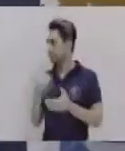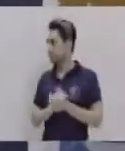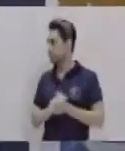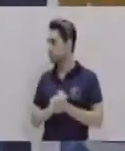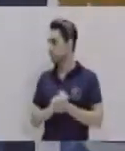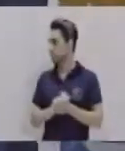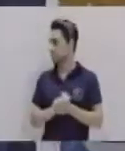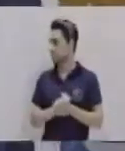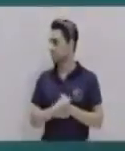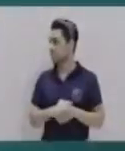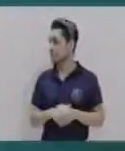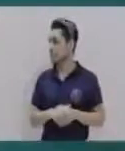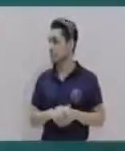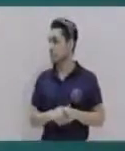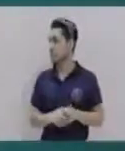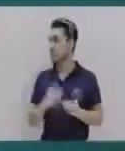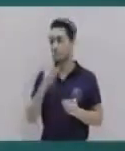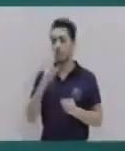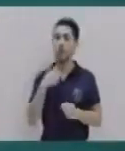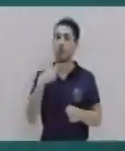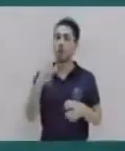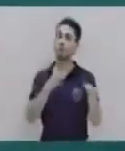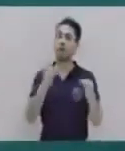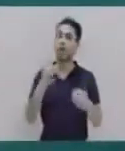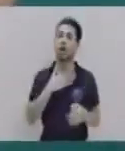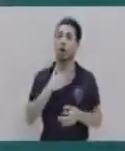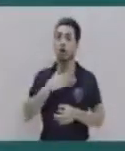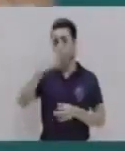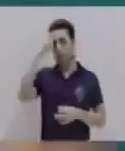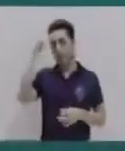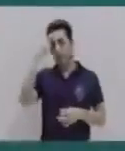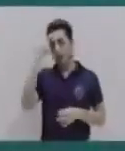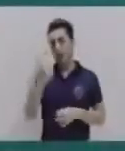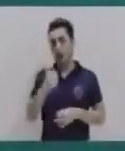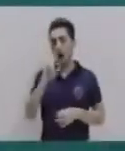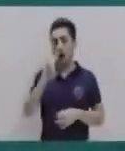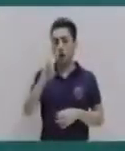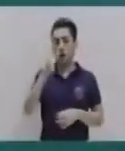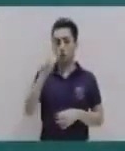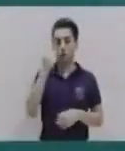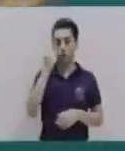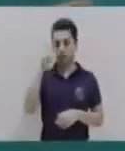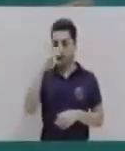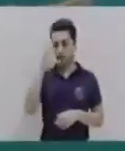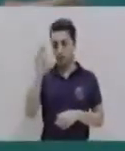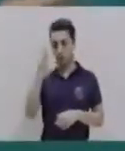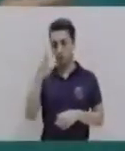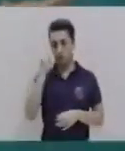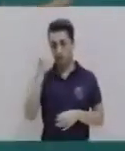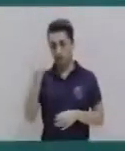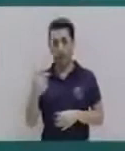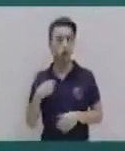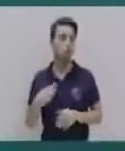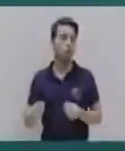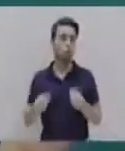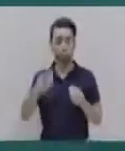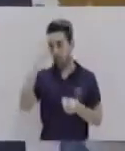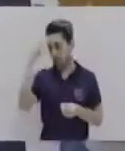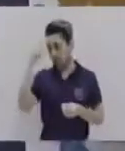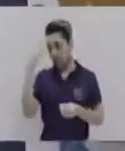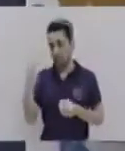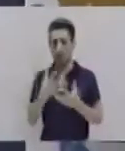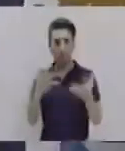quiero compartirte que yo soy auditora y trabajo con muchos números. Hay números positivos y números